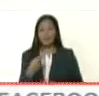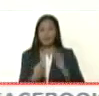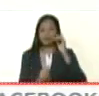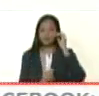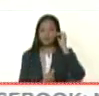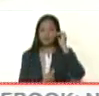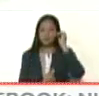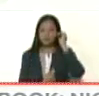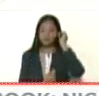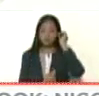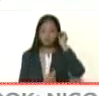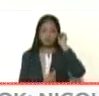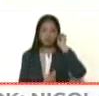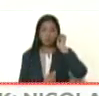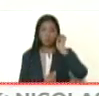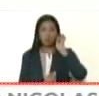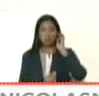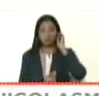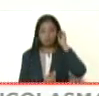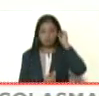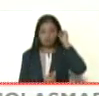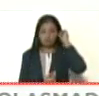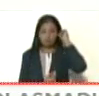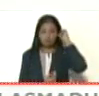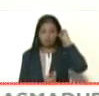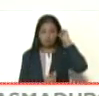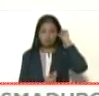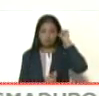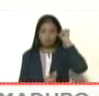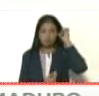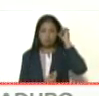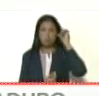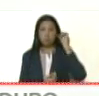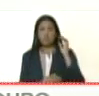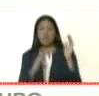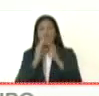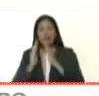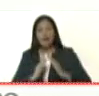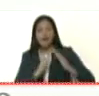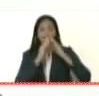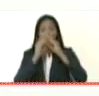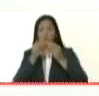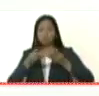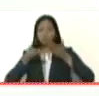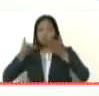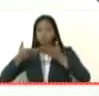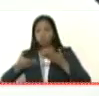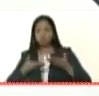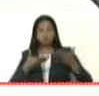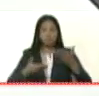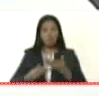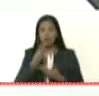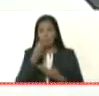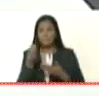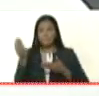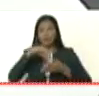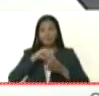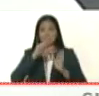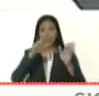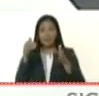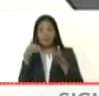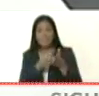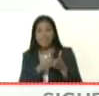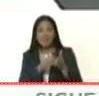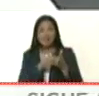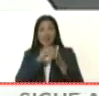protegido por el sistema de casas de alimentación, para llevarle el alimento, más de 3.000 casas de